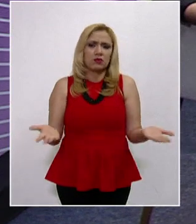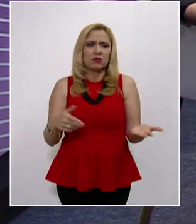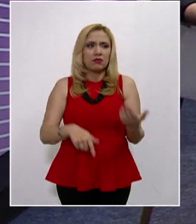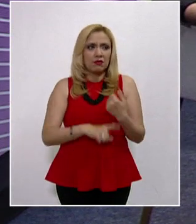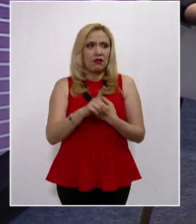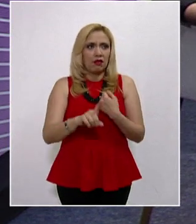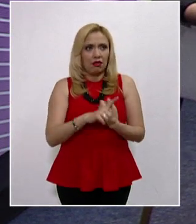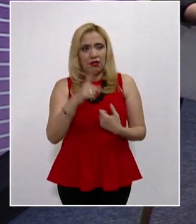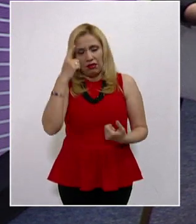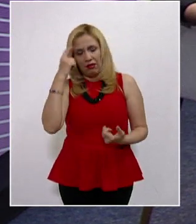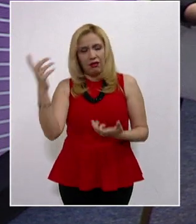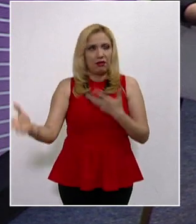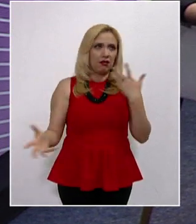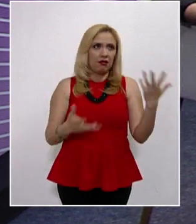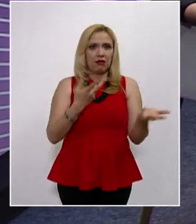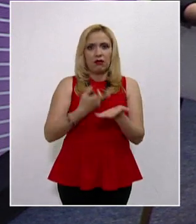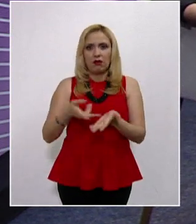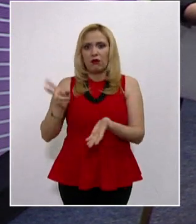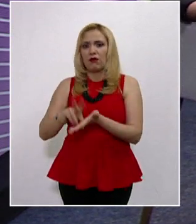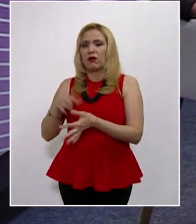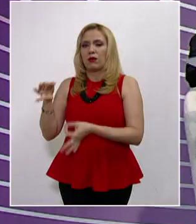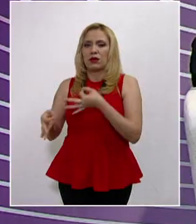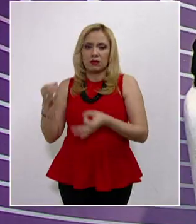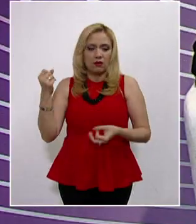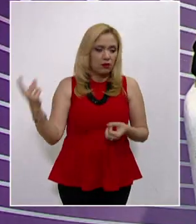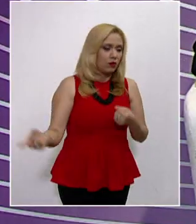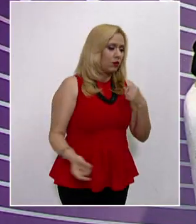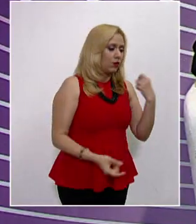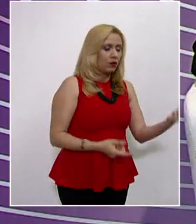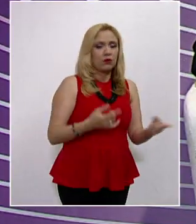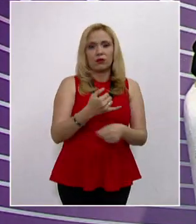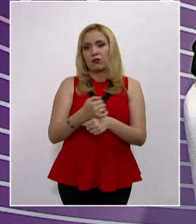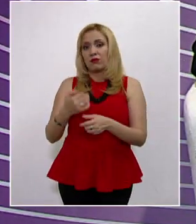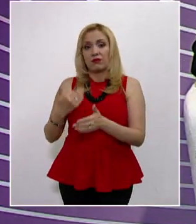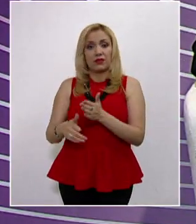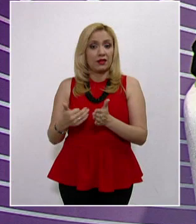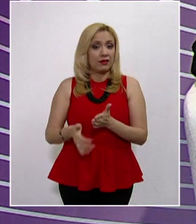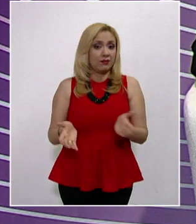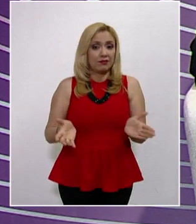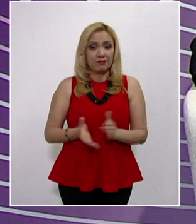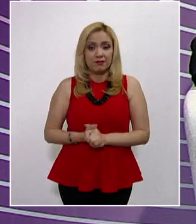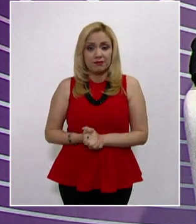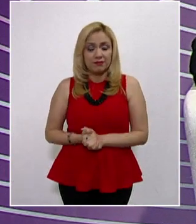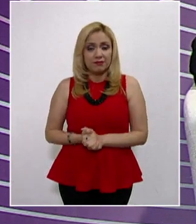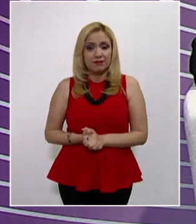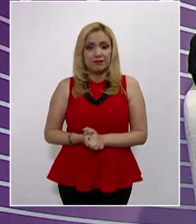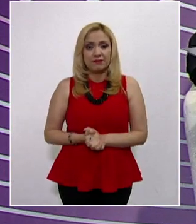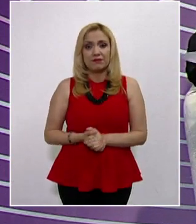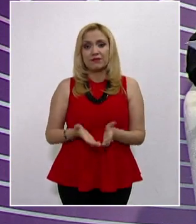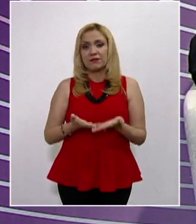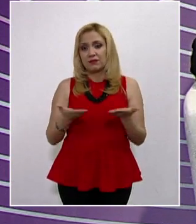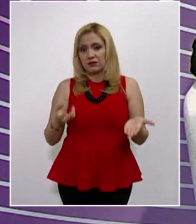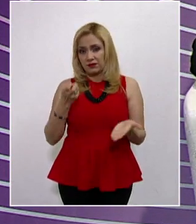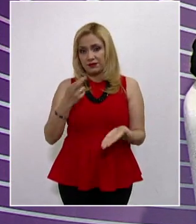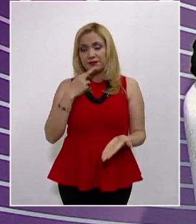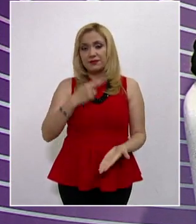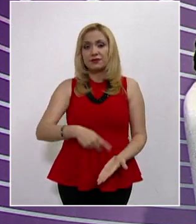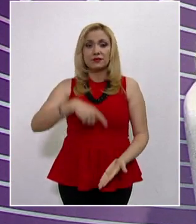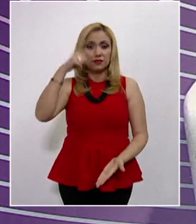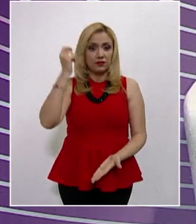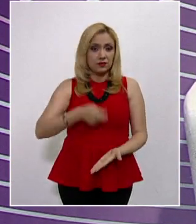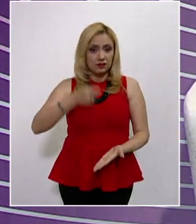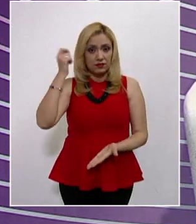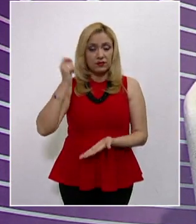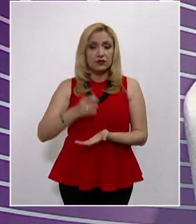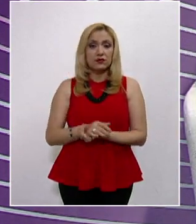estos problemas de duplicidad de juicios, de falta de investigación. Y bueno, si bien creo que esta sentencia,